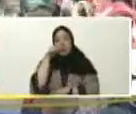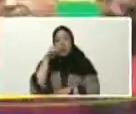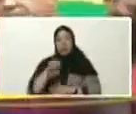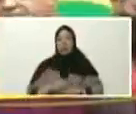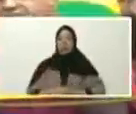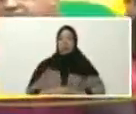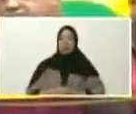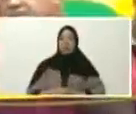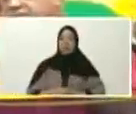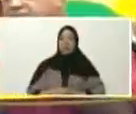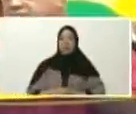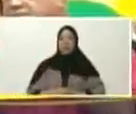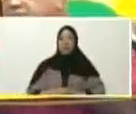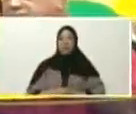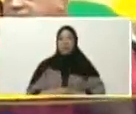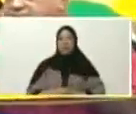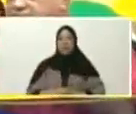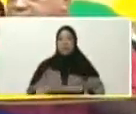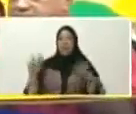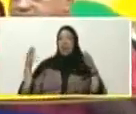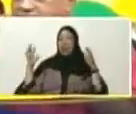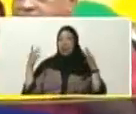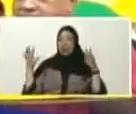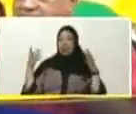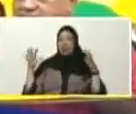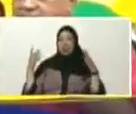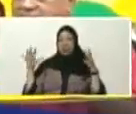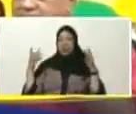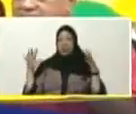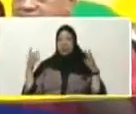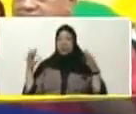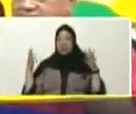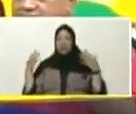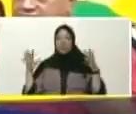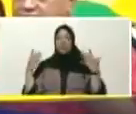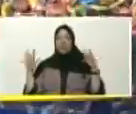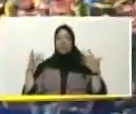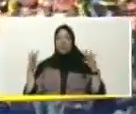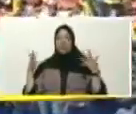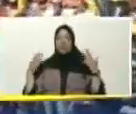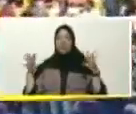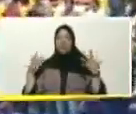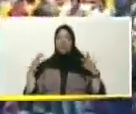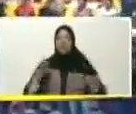de base.